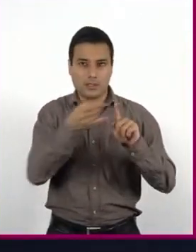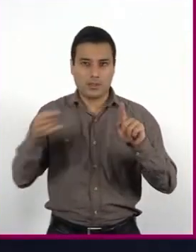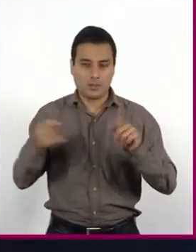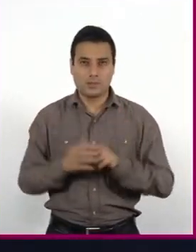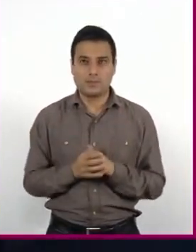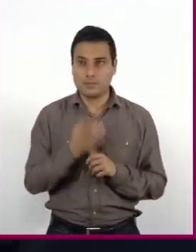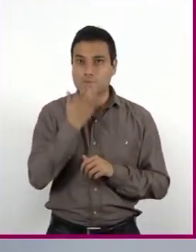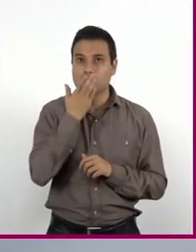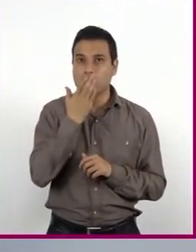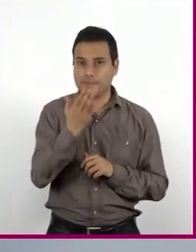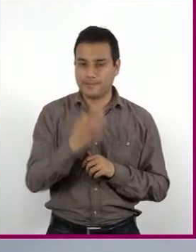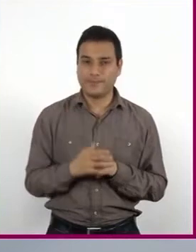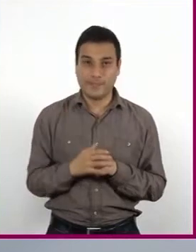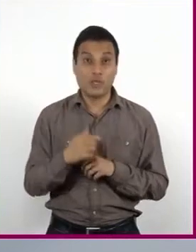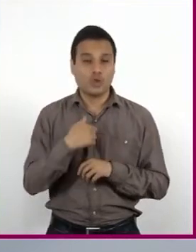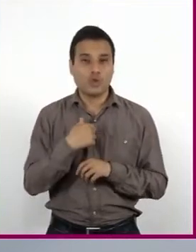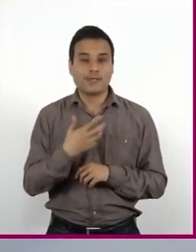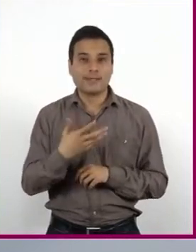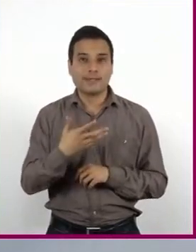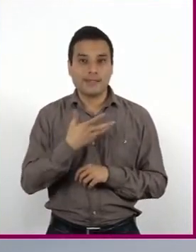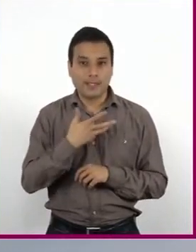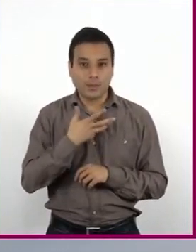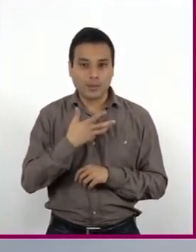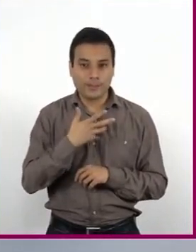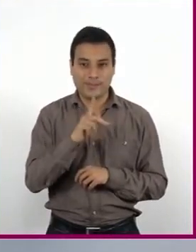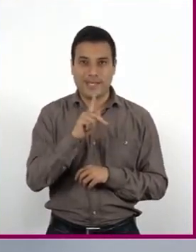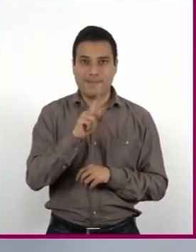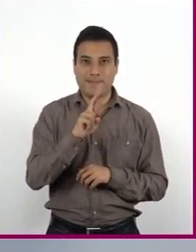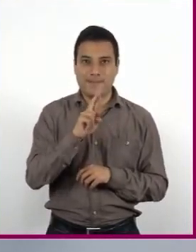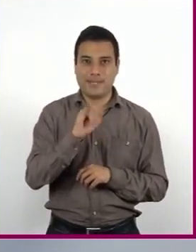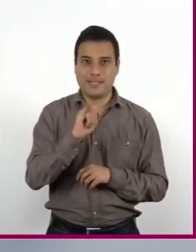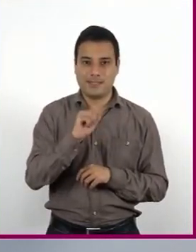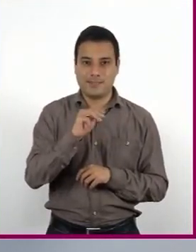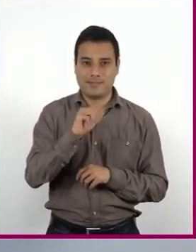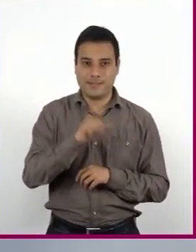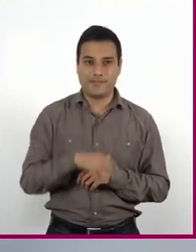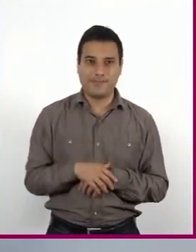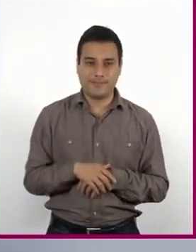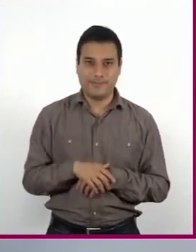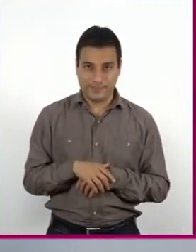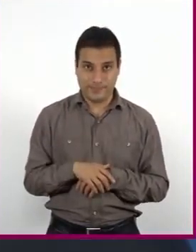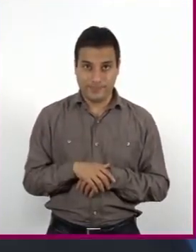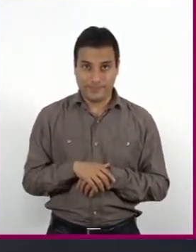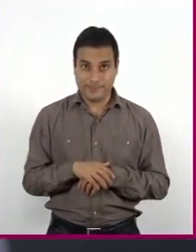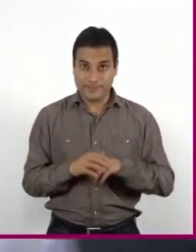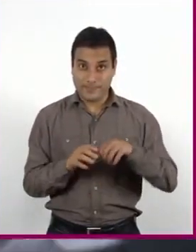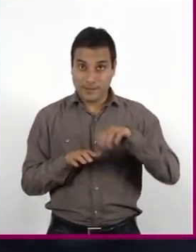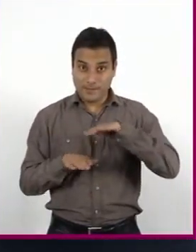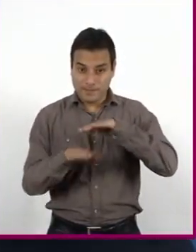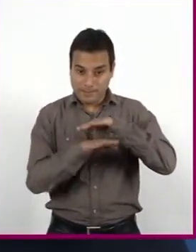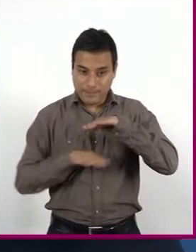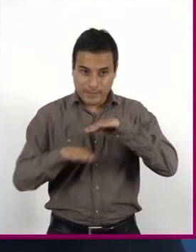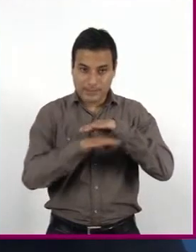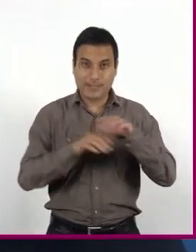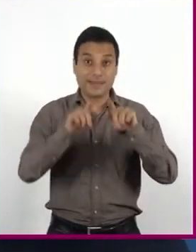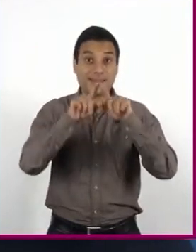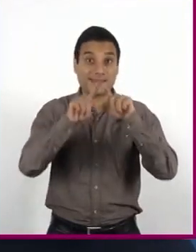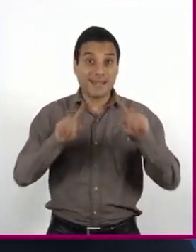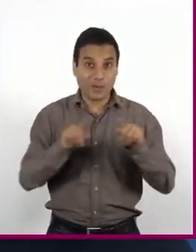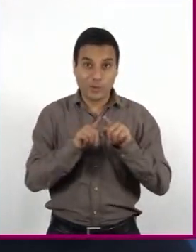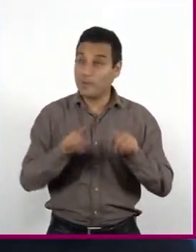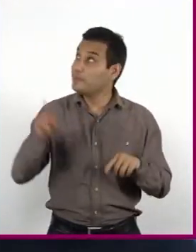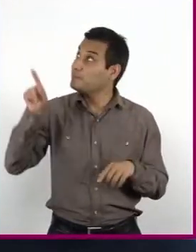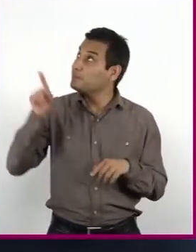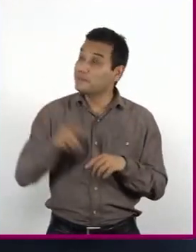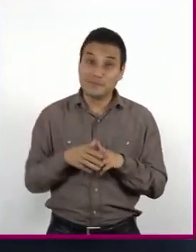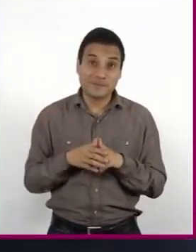Bien, y yo tengo un prisma recto de base triangular. Sus bases tienen forma de